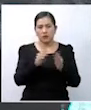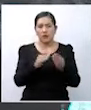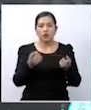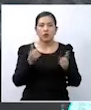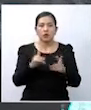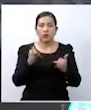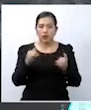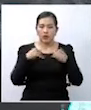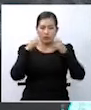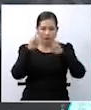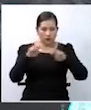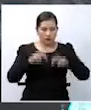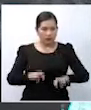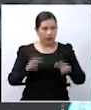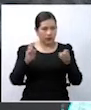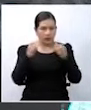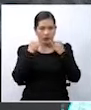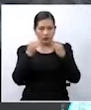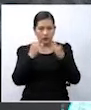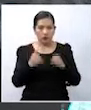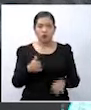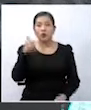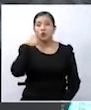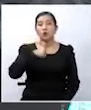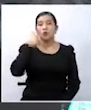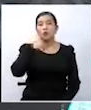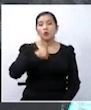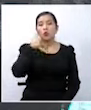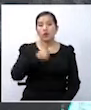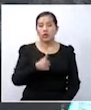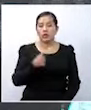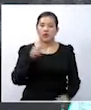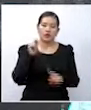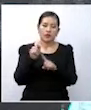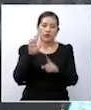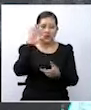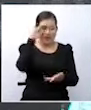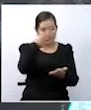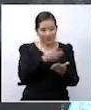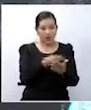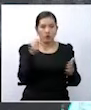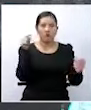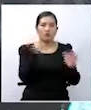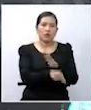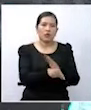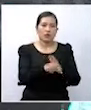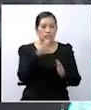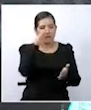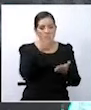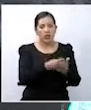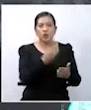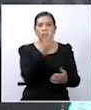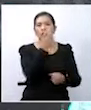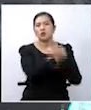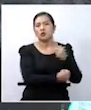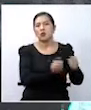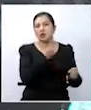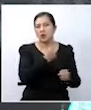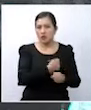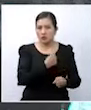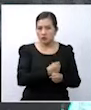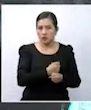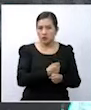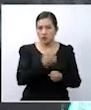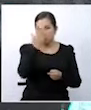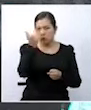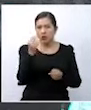logrado investigar. Una mujer asesinó a su propio hijo de 4 años de edad, según los datos de la